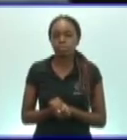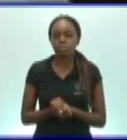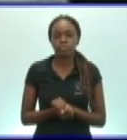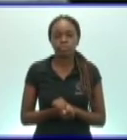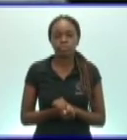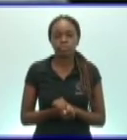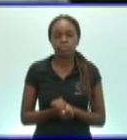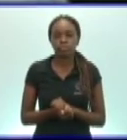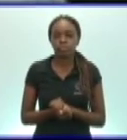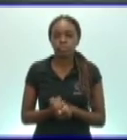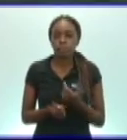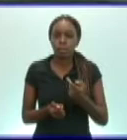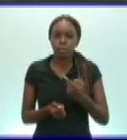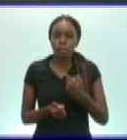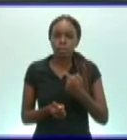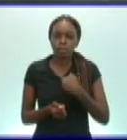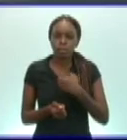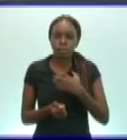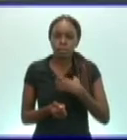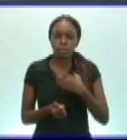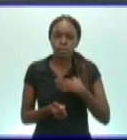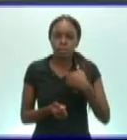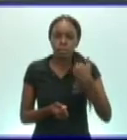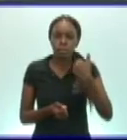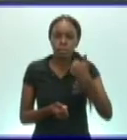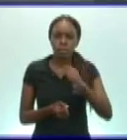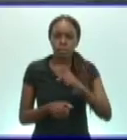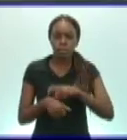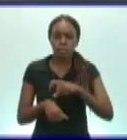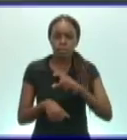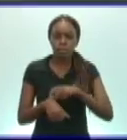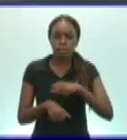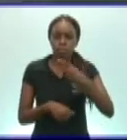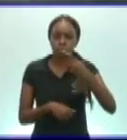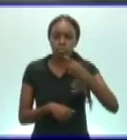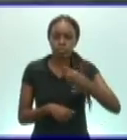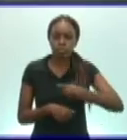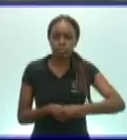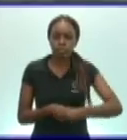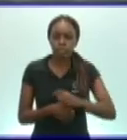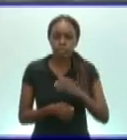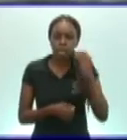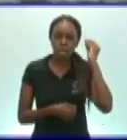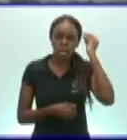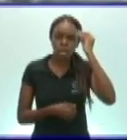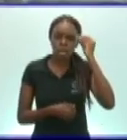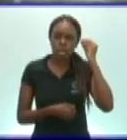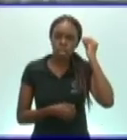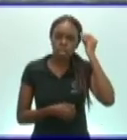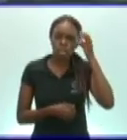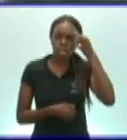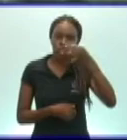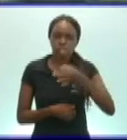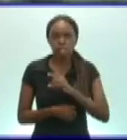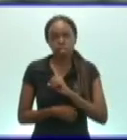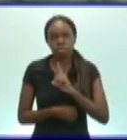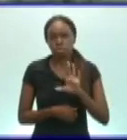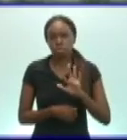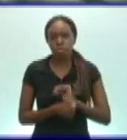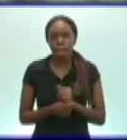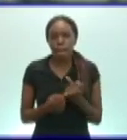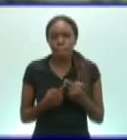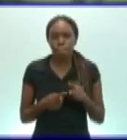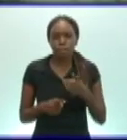Yo he tenido una gran satisfacción y fue el momento en que se determina, no sé si con conciencia exacta o no, pero yo pienso que